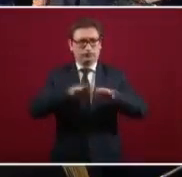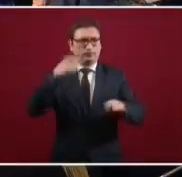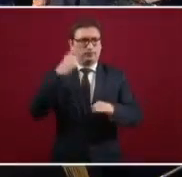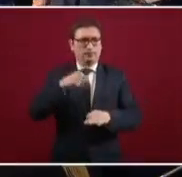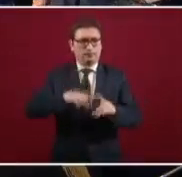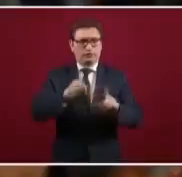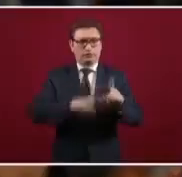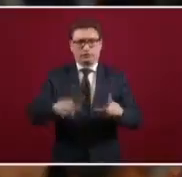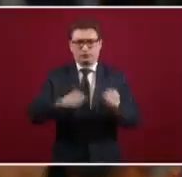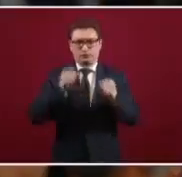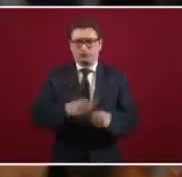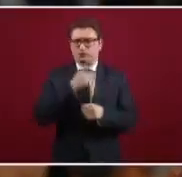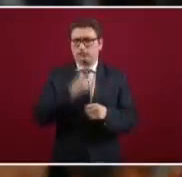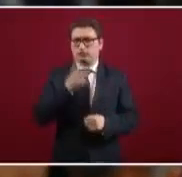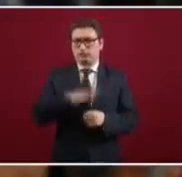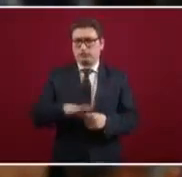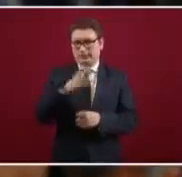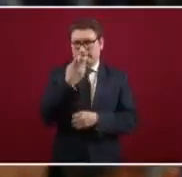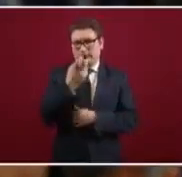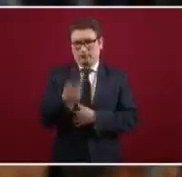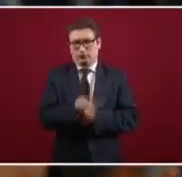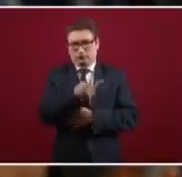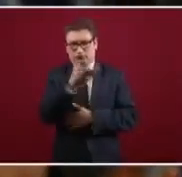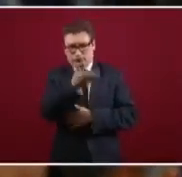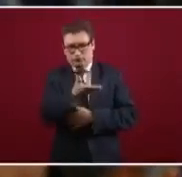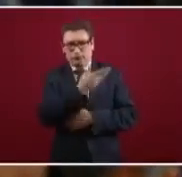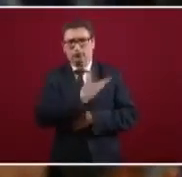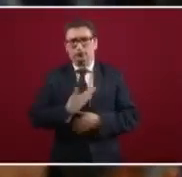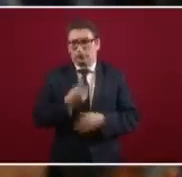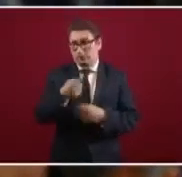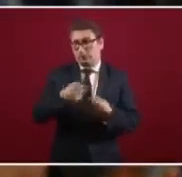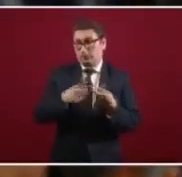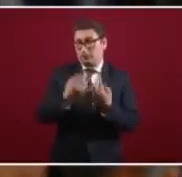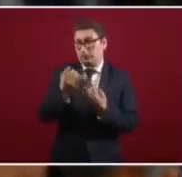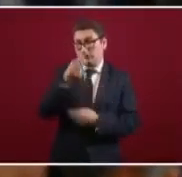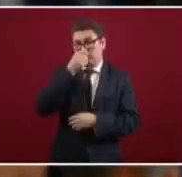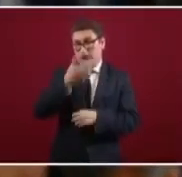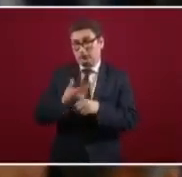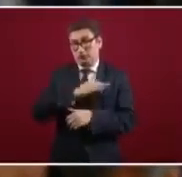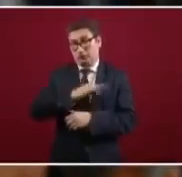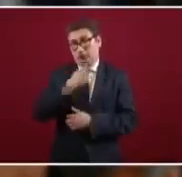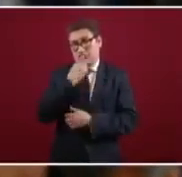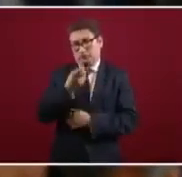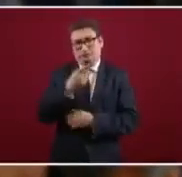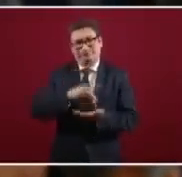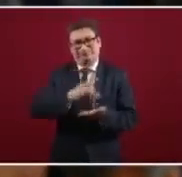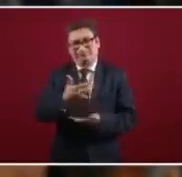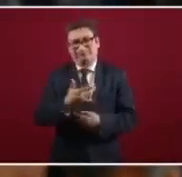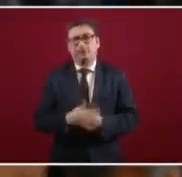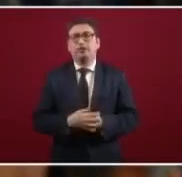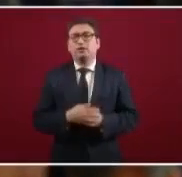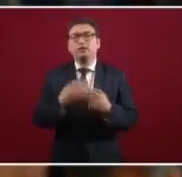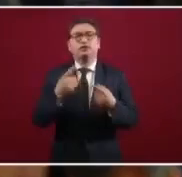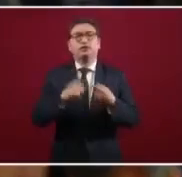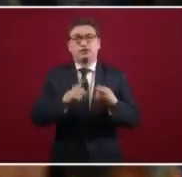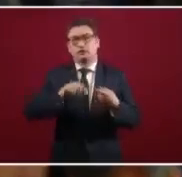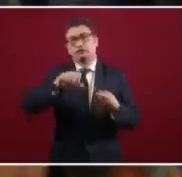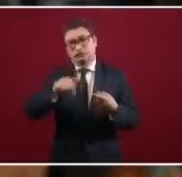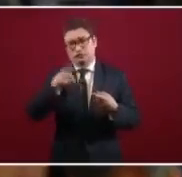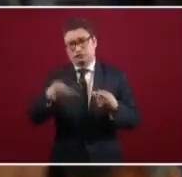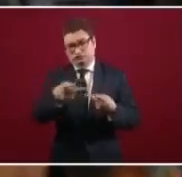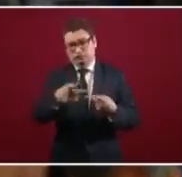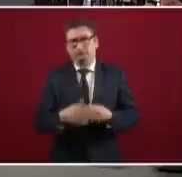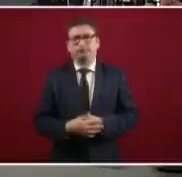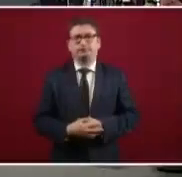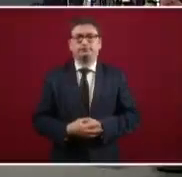nacional de seguridad este la pregunta es para usted señor presidente pero si el secretario puede comentar pues se lo agradecería y le quiero plantear un segundo tema